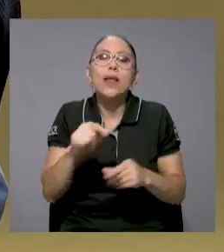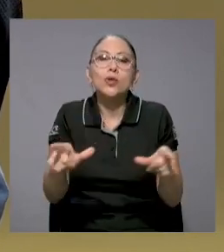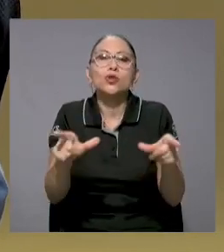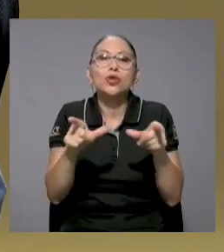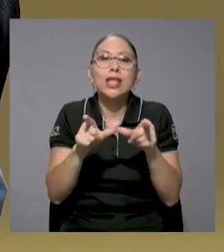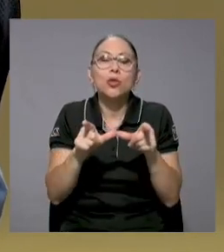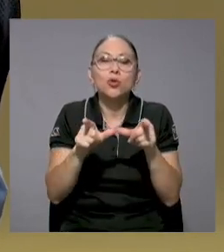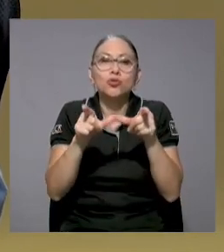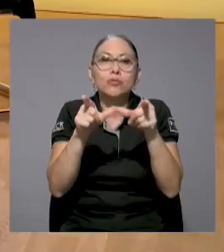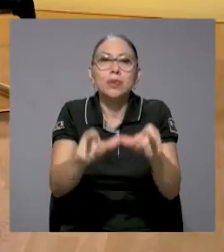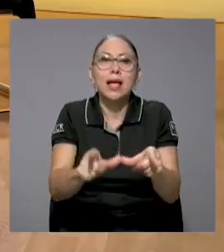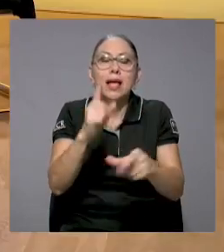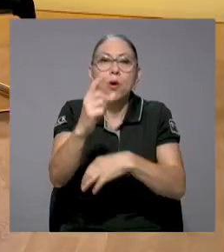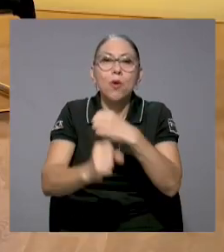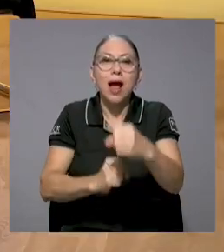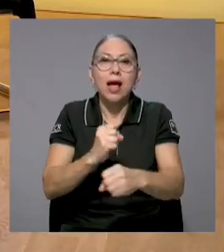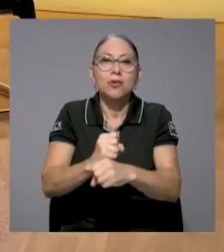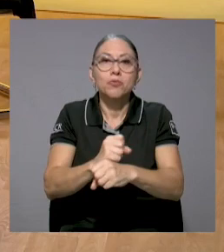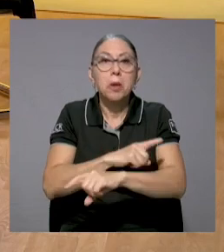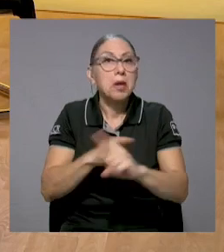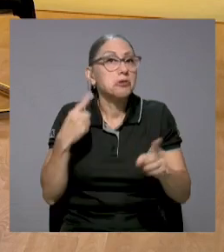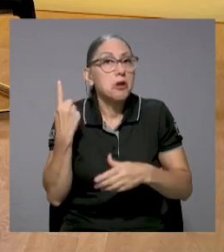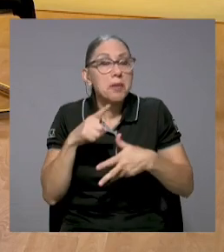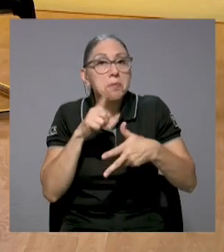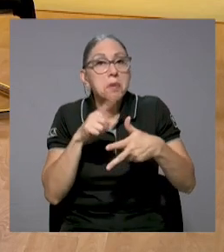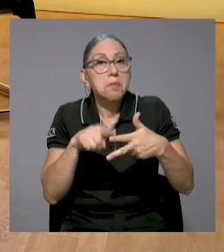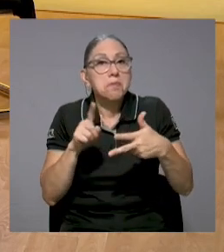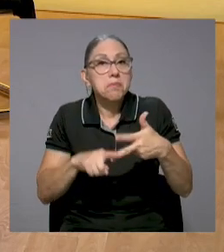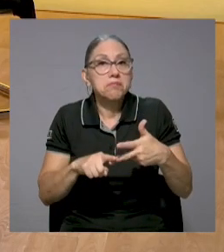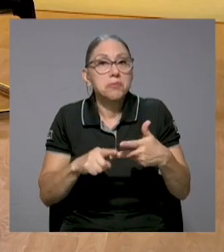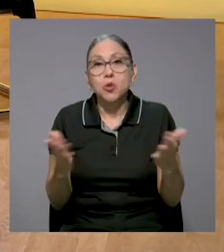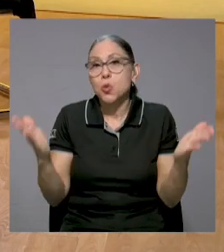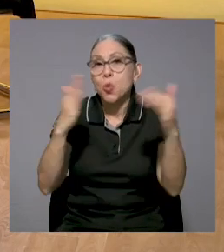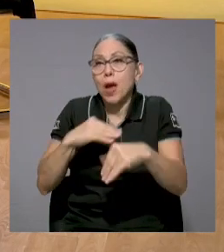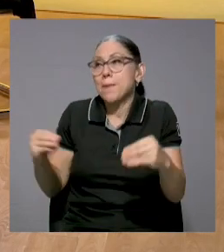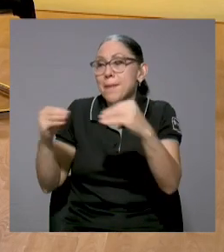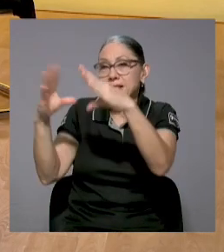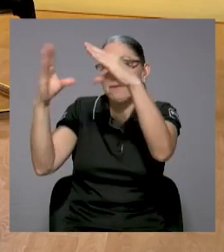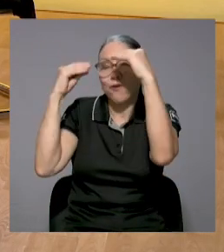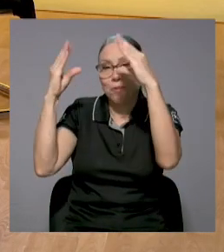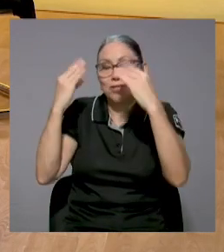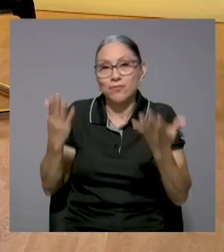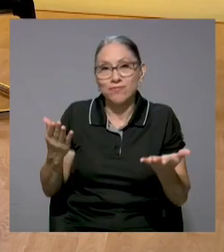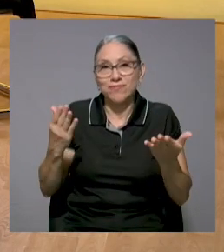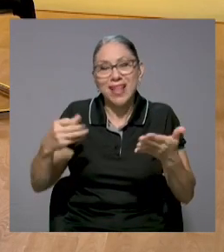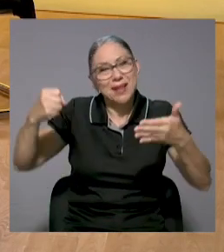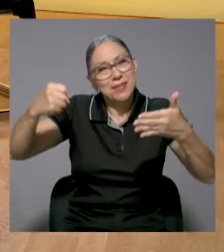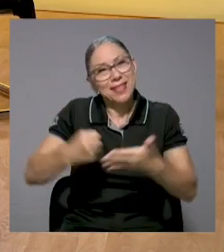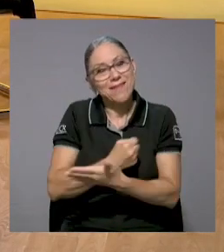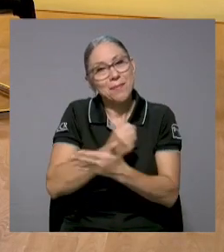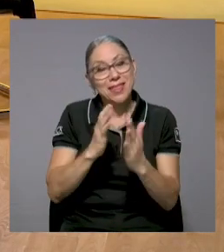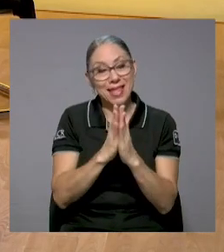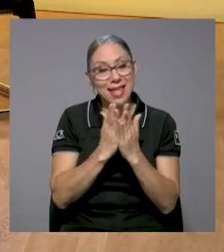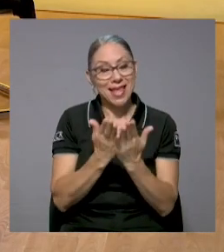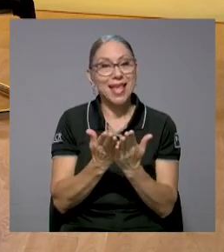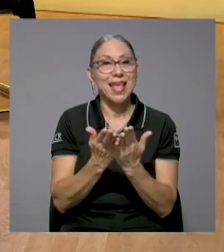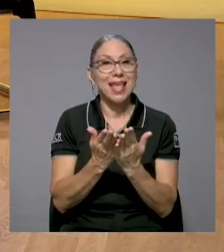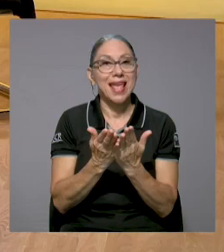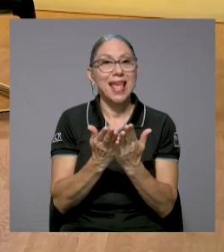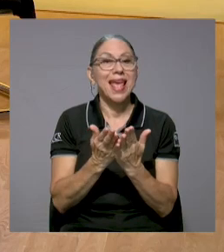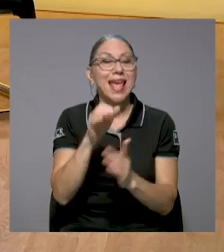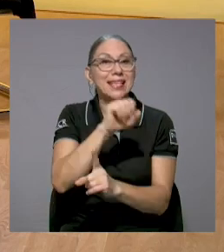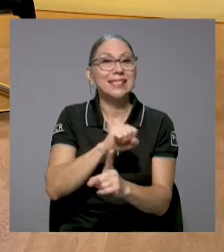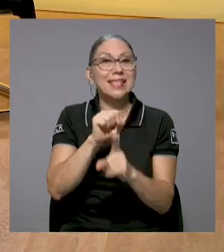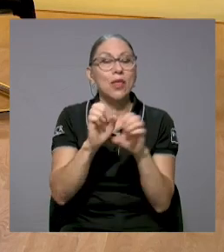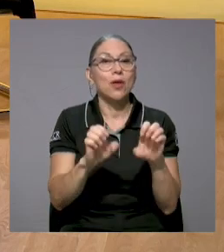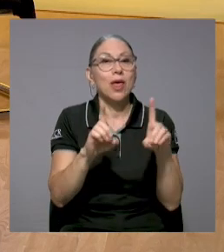pero hasta ahí no tenemos ninguna otra información. Entonces, lamentablemente, los estados de la educación siempre, en el capítulo de educación superior, tienen